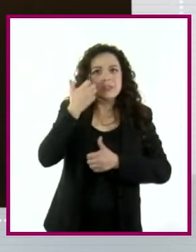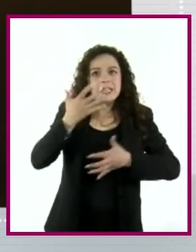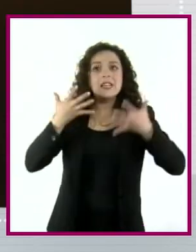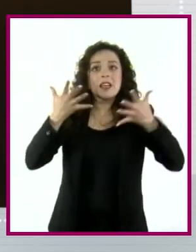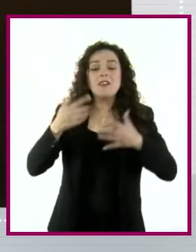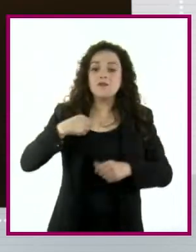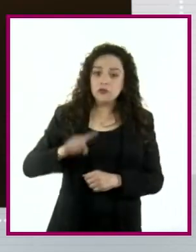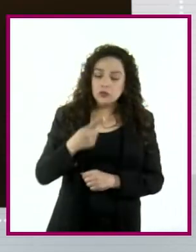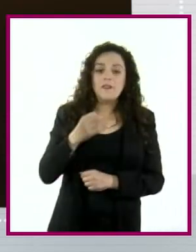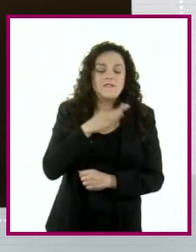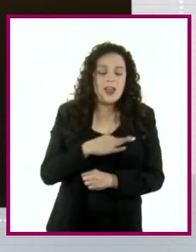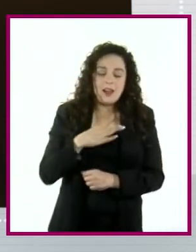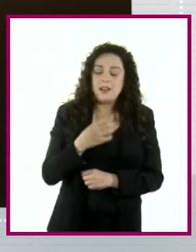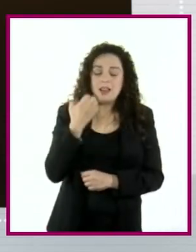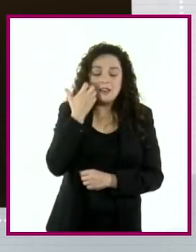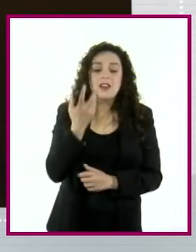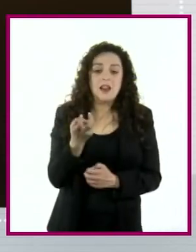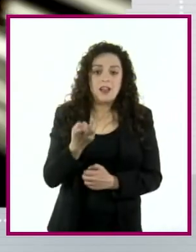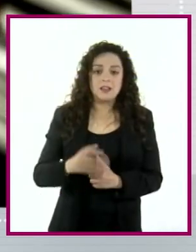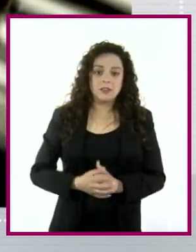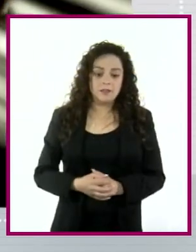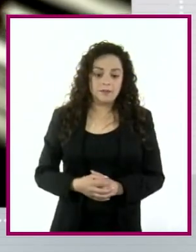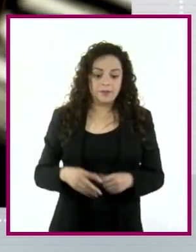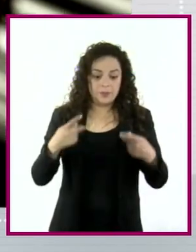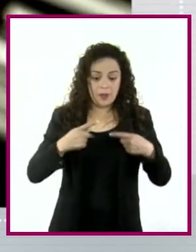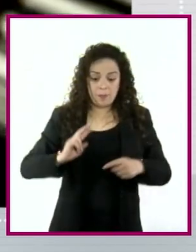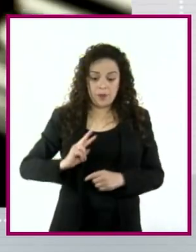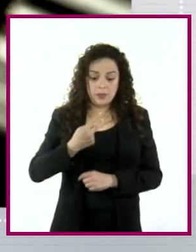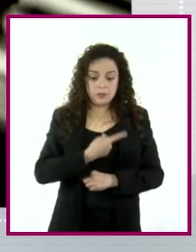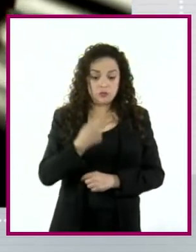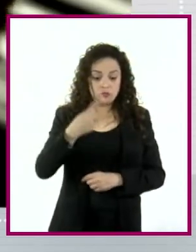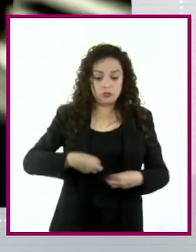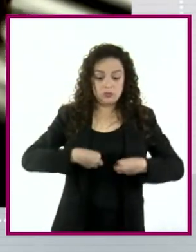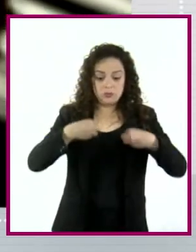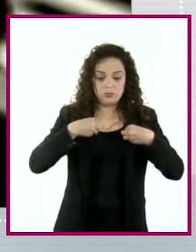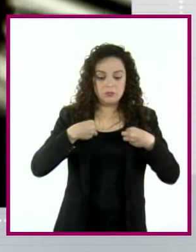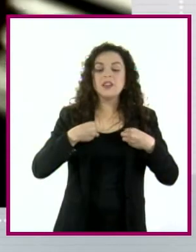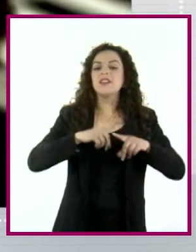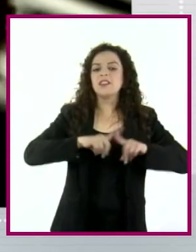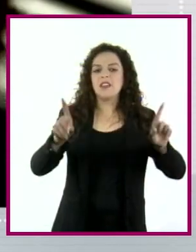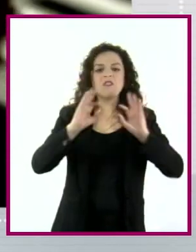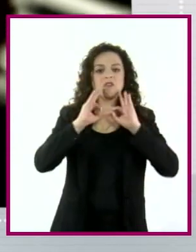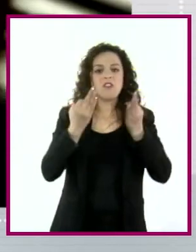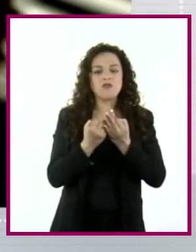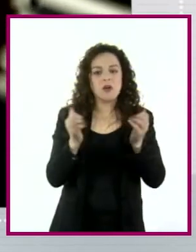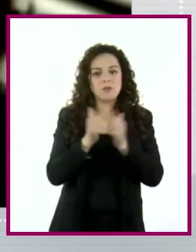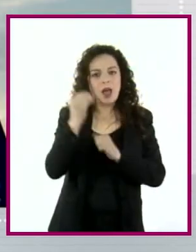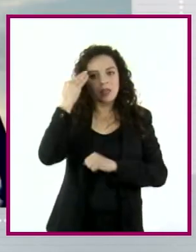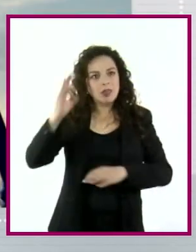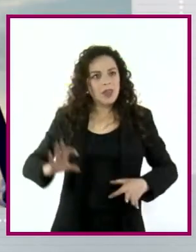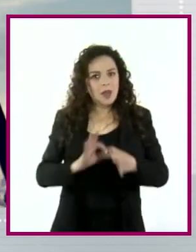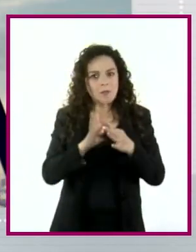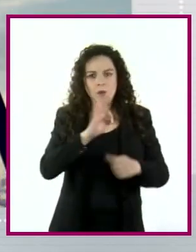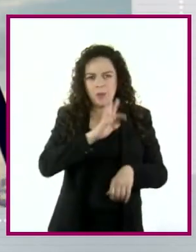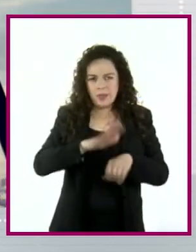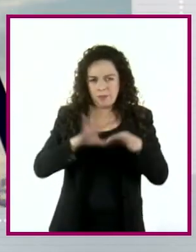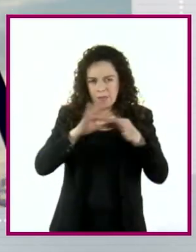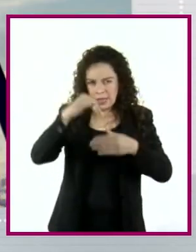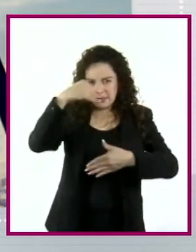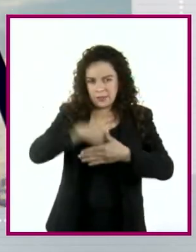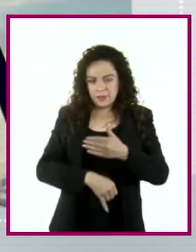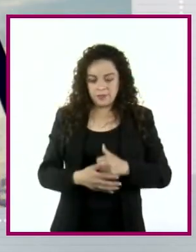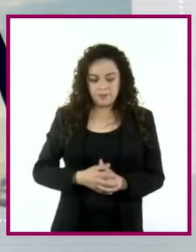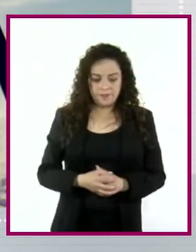vimos, mencionaste que las personas trans viven el tiempo de manera distinta. ¿Podrías profundizar más en este tema? La manera que tenemos